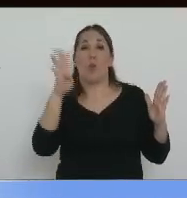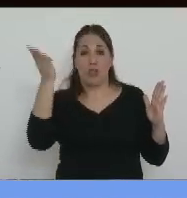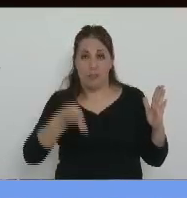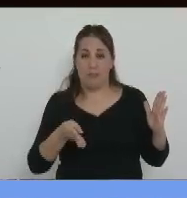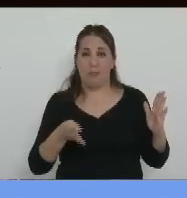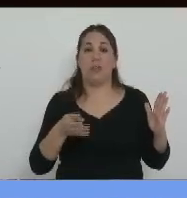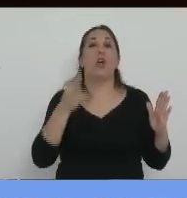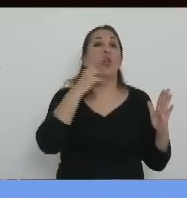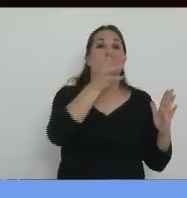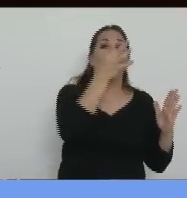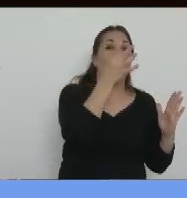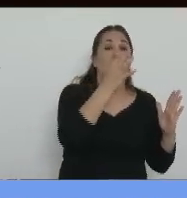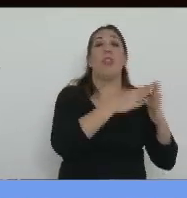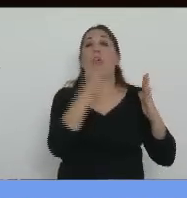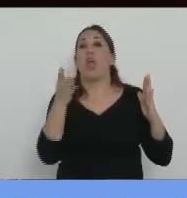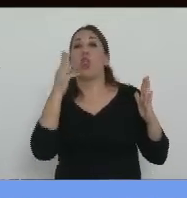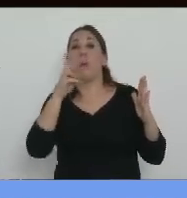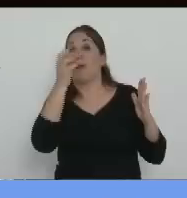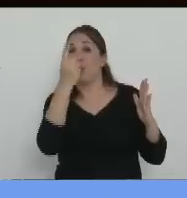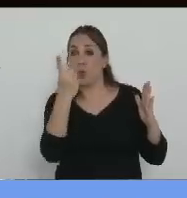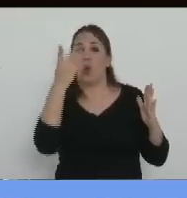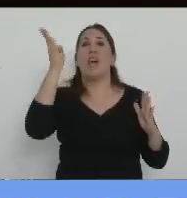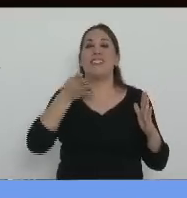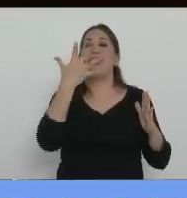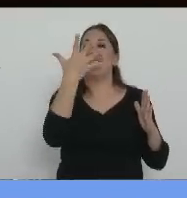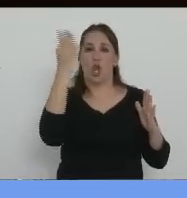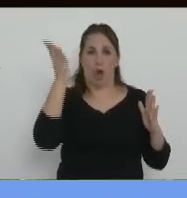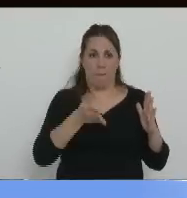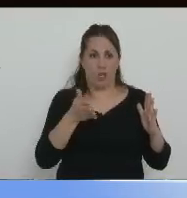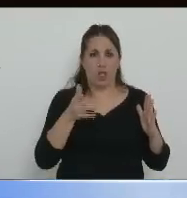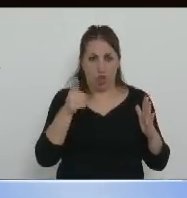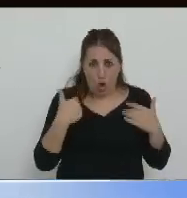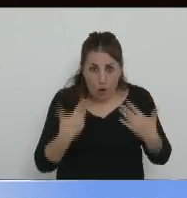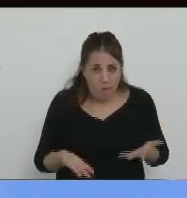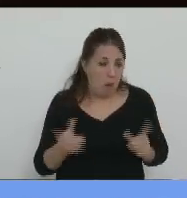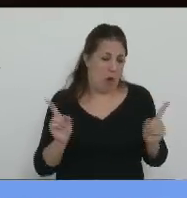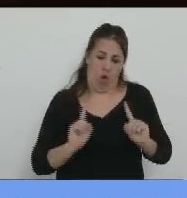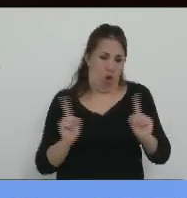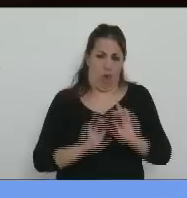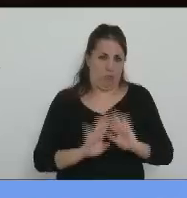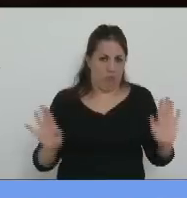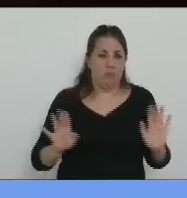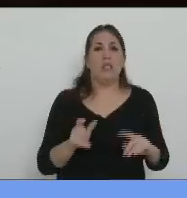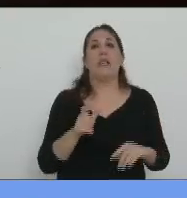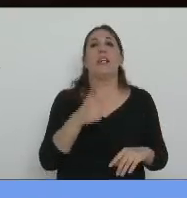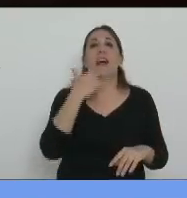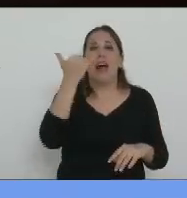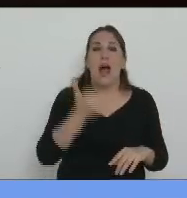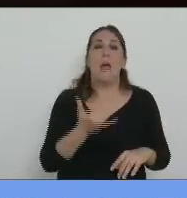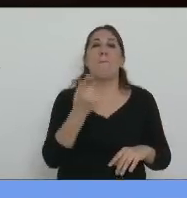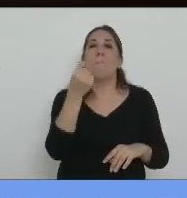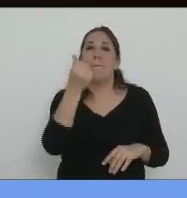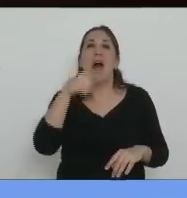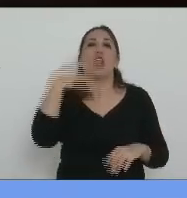2020 2021 5% estoy conforme con esto no claro que no tenencia de moneda extranjera y